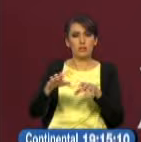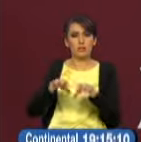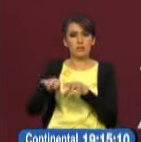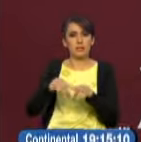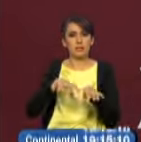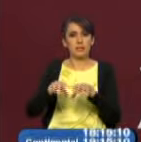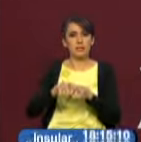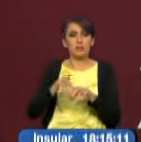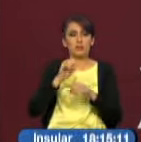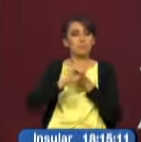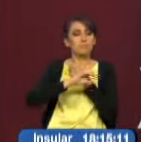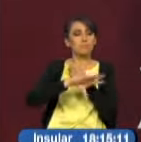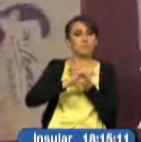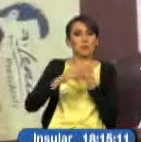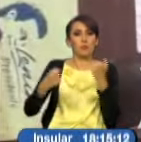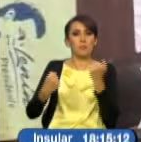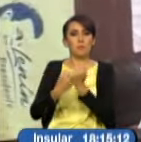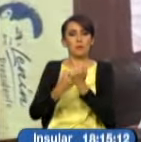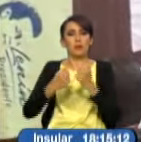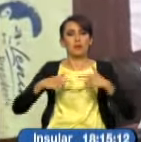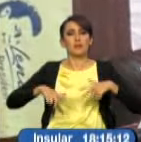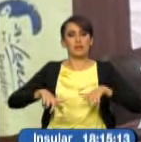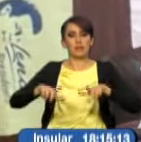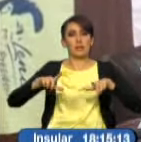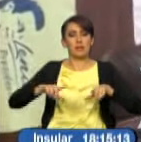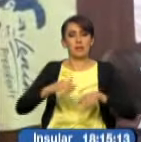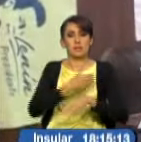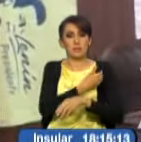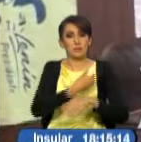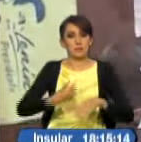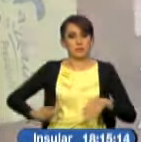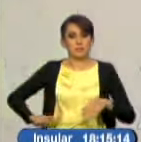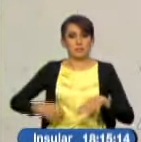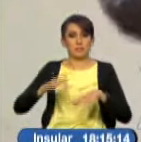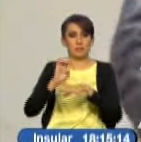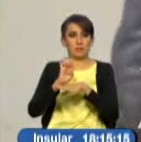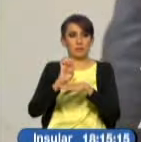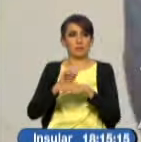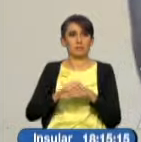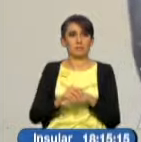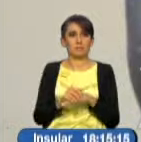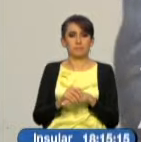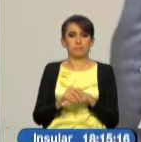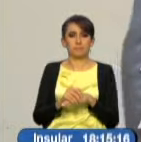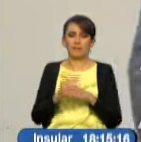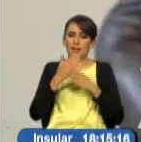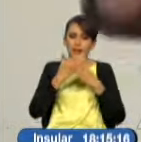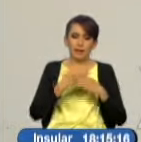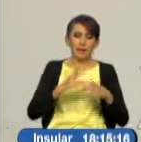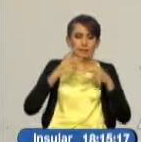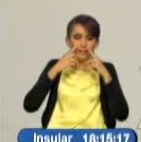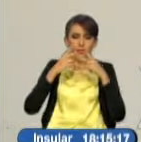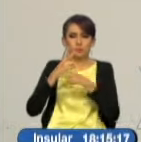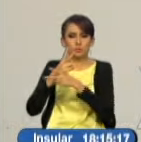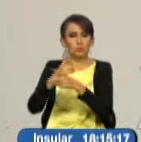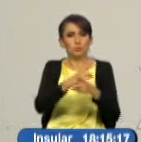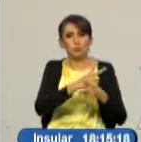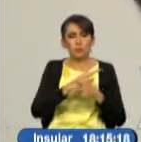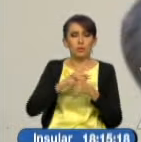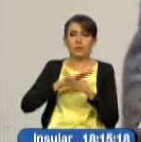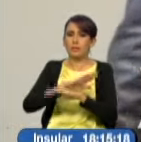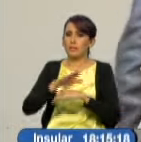su respaldo a la candidatura de Lenín Moreno a la presidencia de la República. Hay que defender las carreteras, hay que